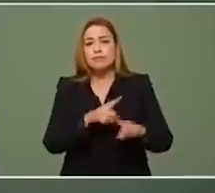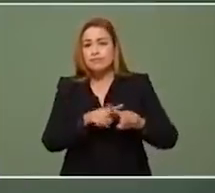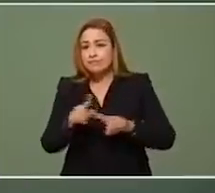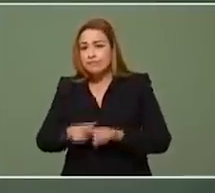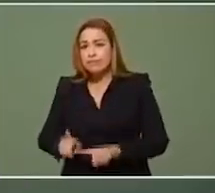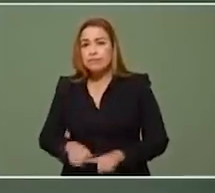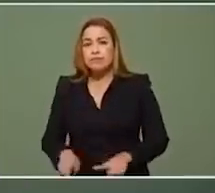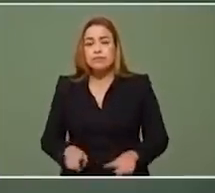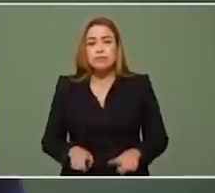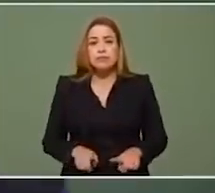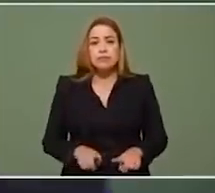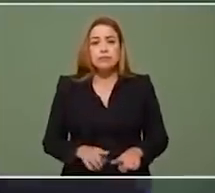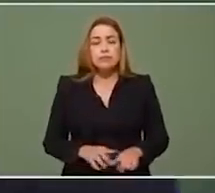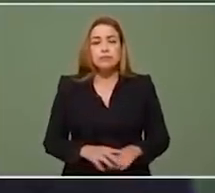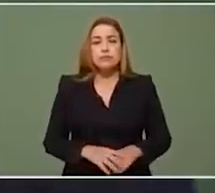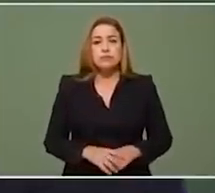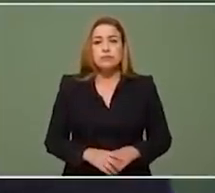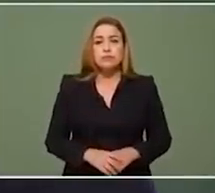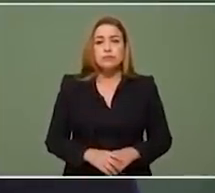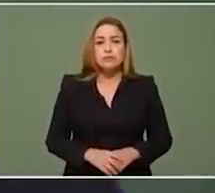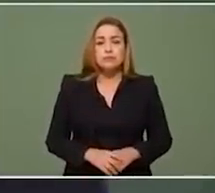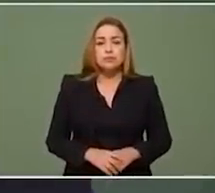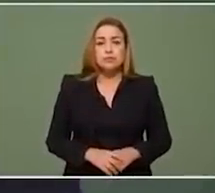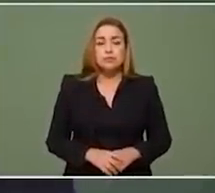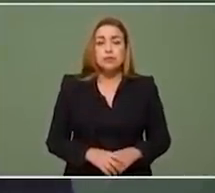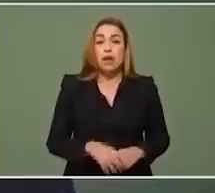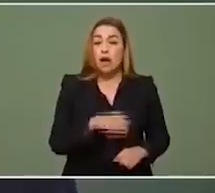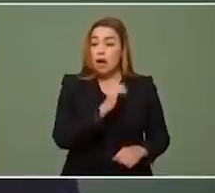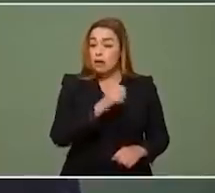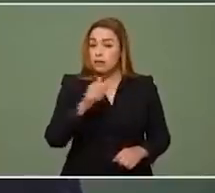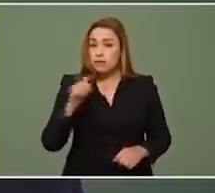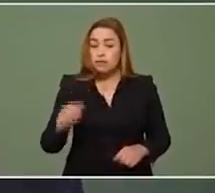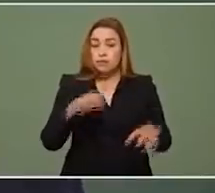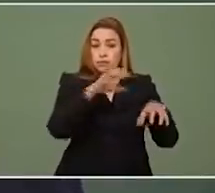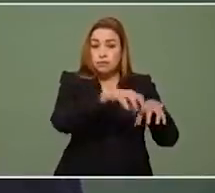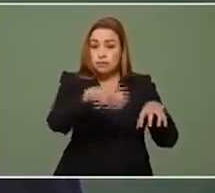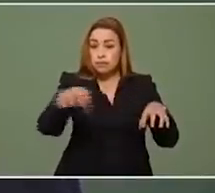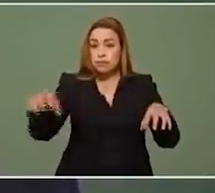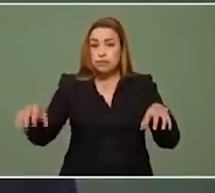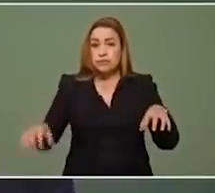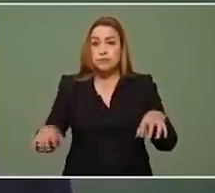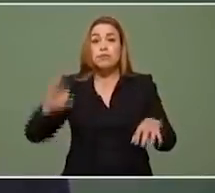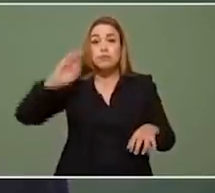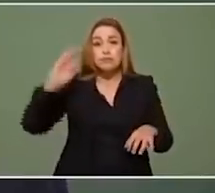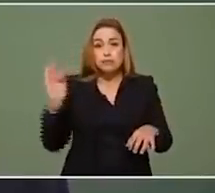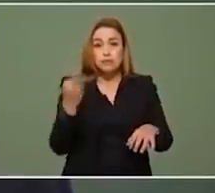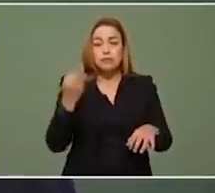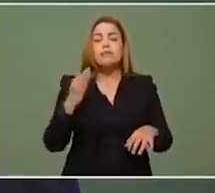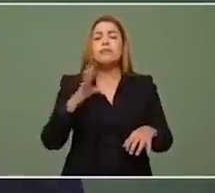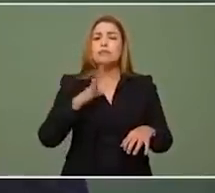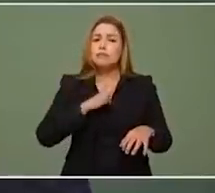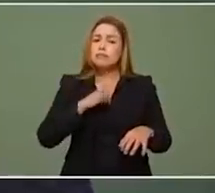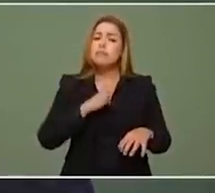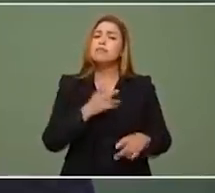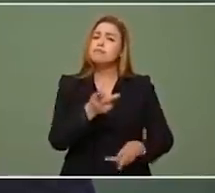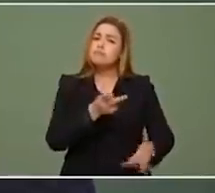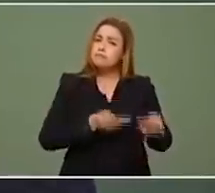los elementos de las corporaciones federales el que haya prestaciones